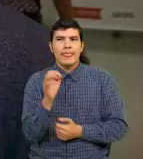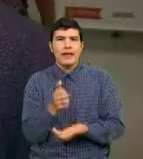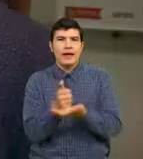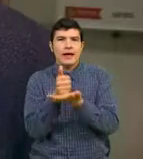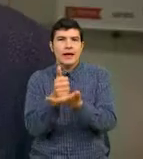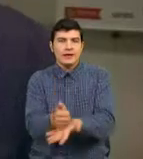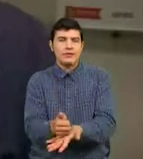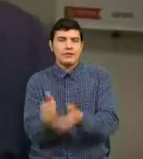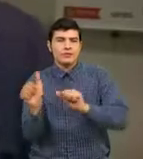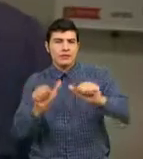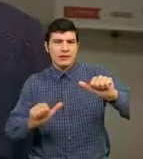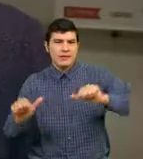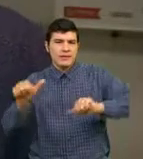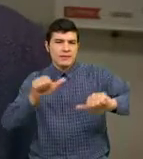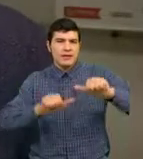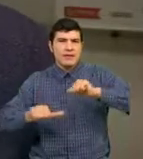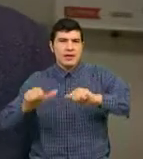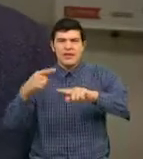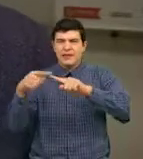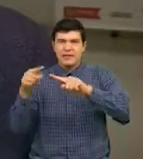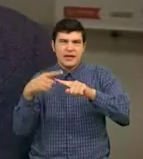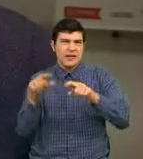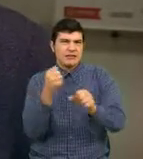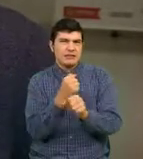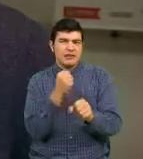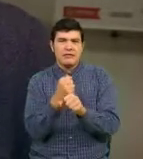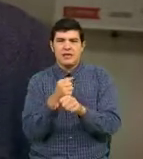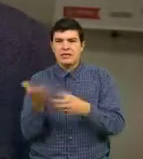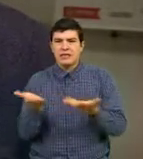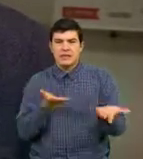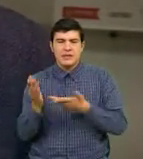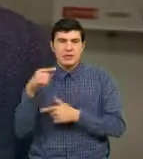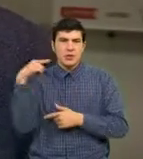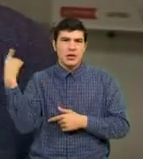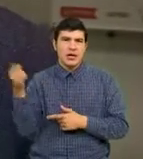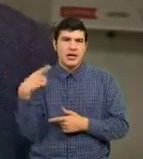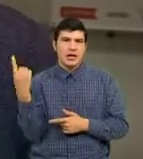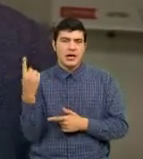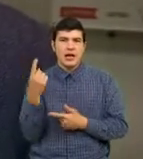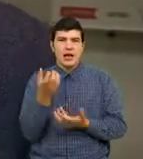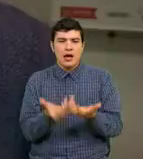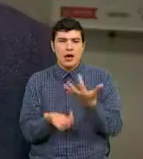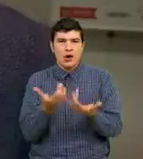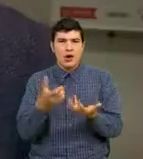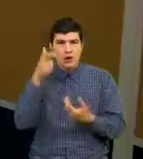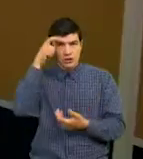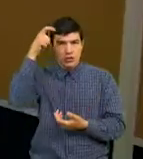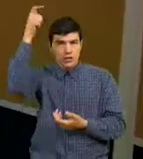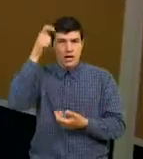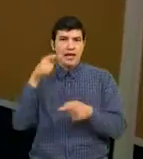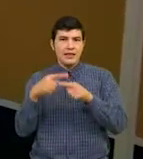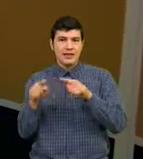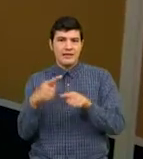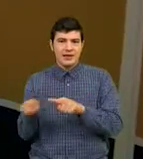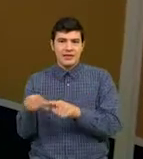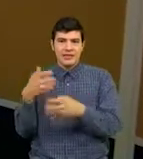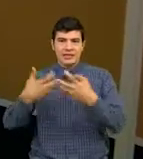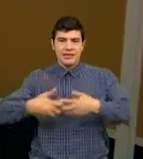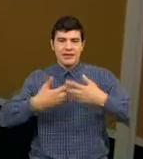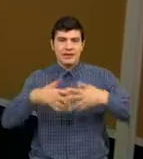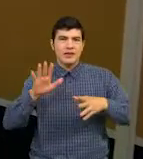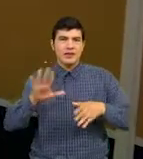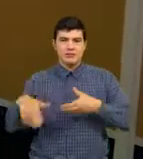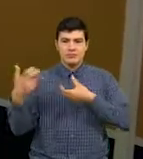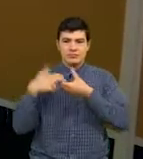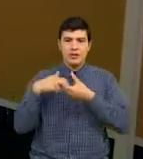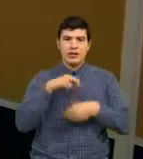auxiliares de lavandería, oficios varios, servicios generales, cocineros, con diferentes empresas que están vinculadas con